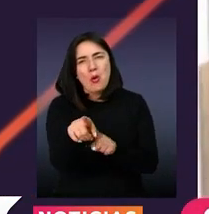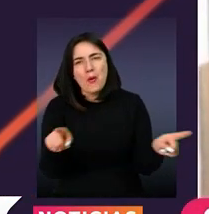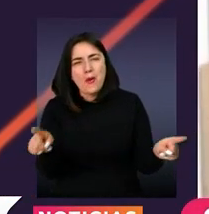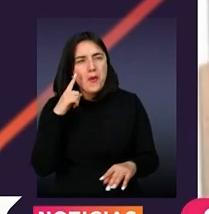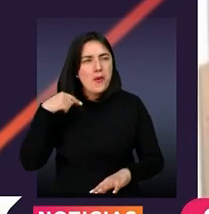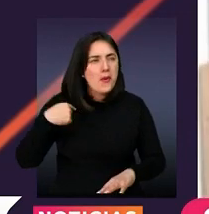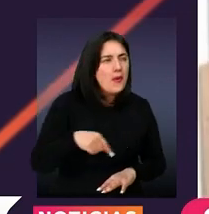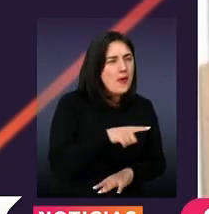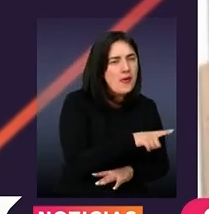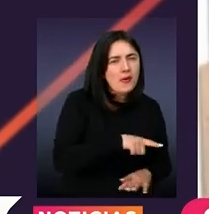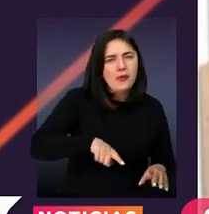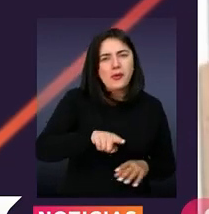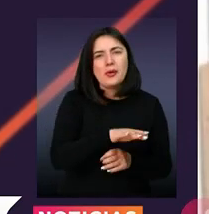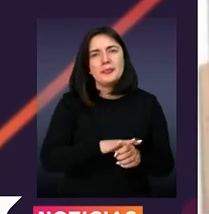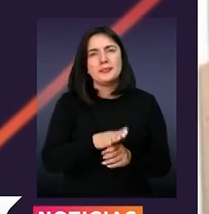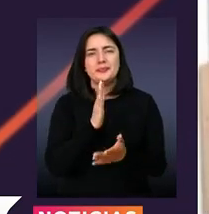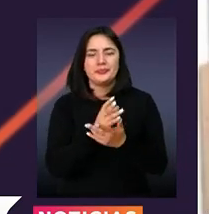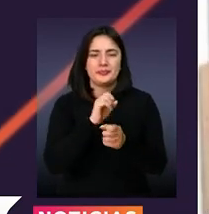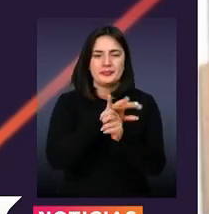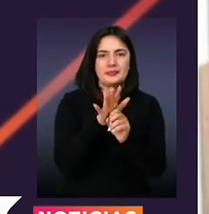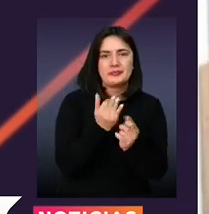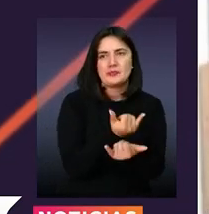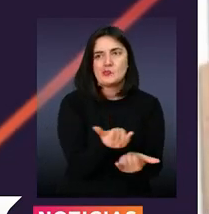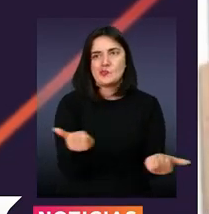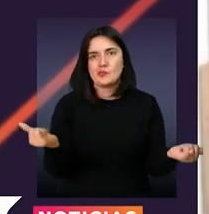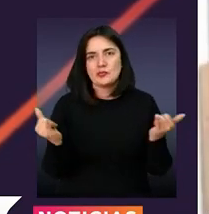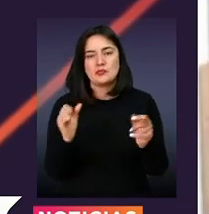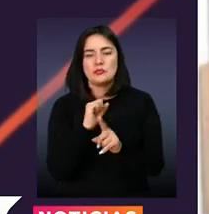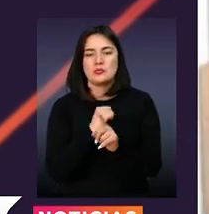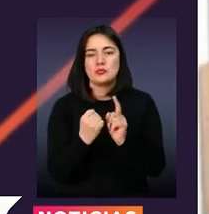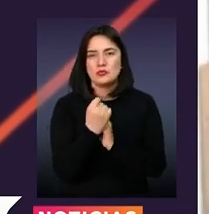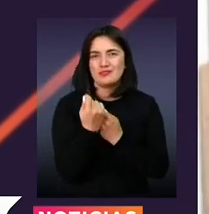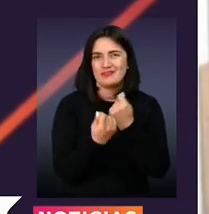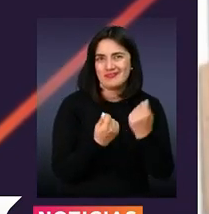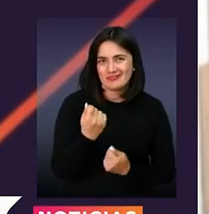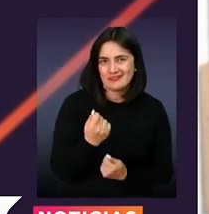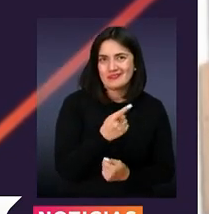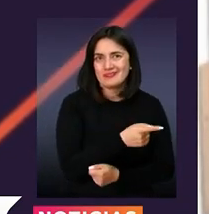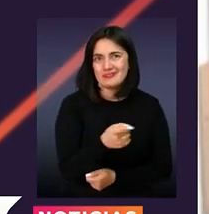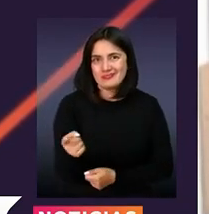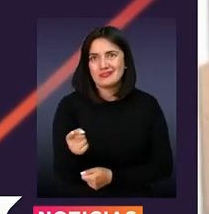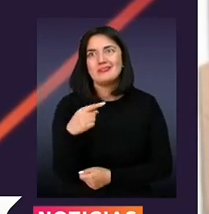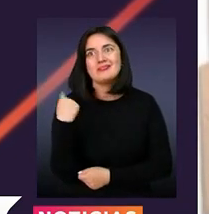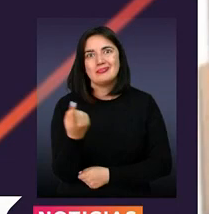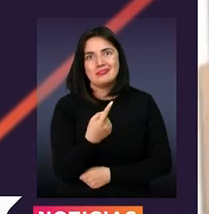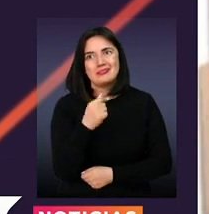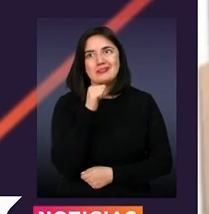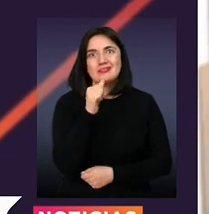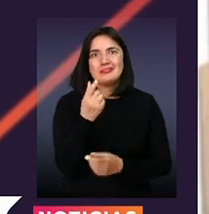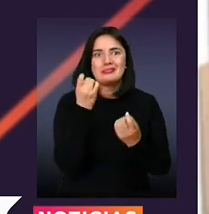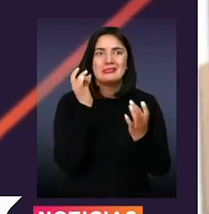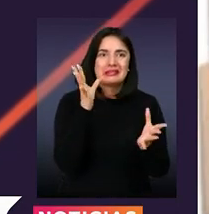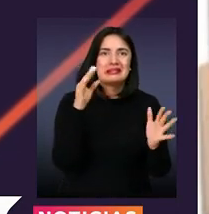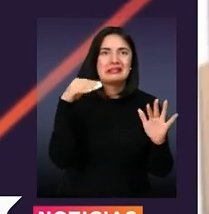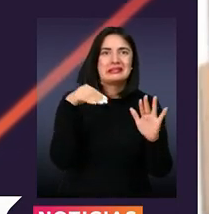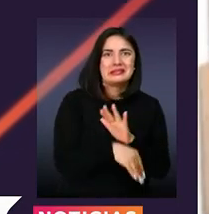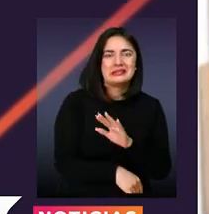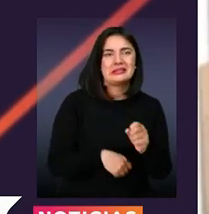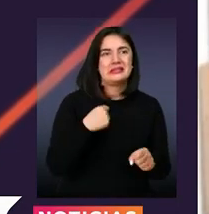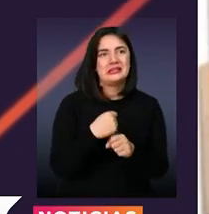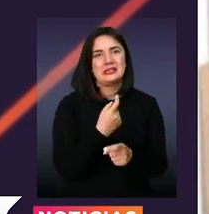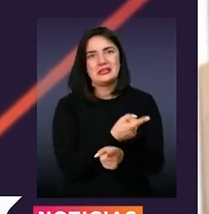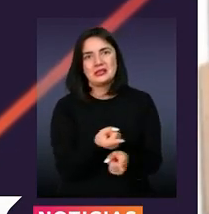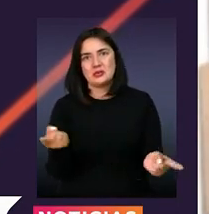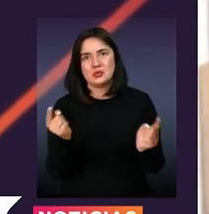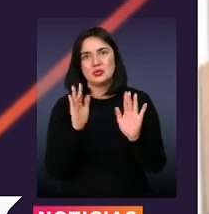de la crisis de la pandemia en lo socioeconómico donde vemos que es agravar la situación de pobreza y desempleo de la